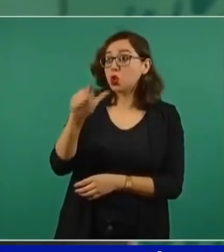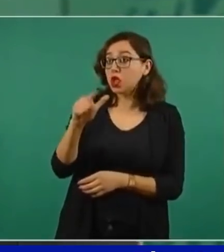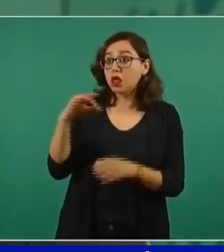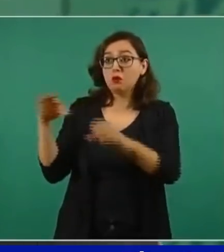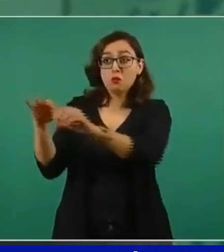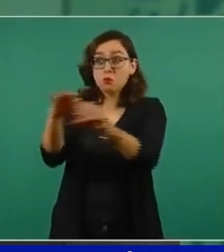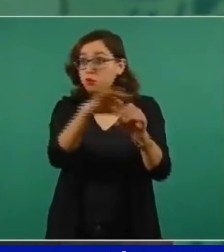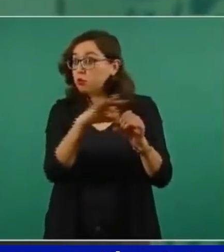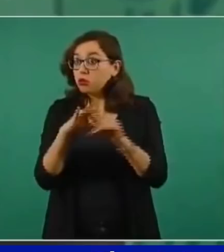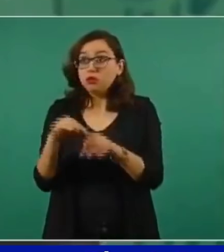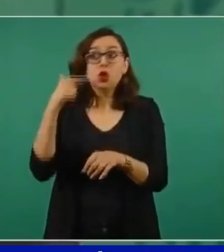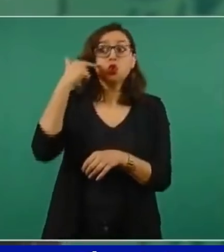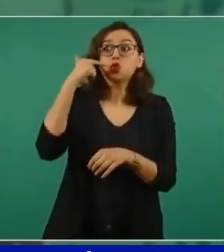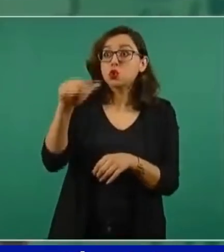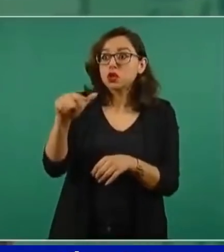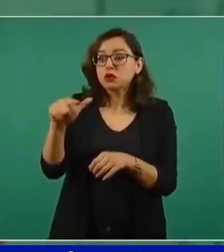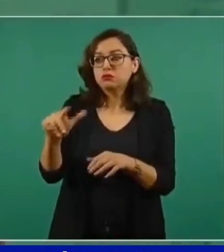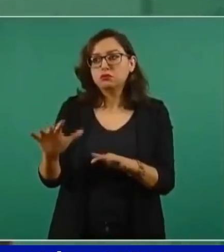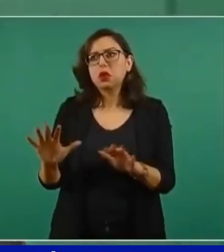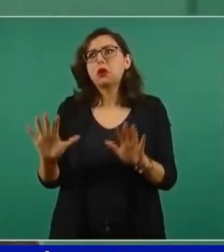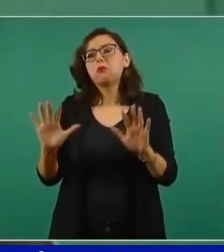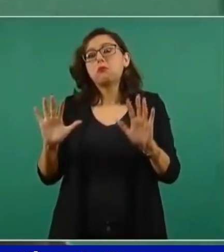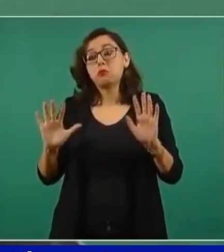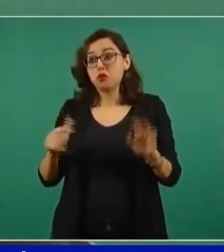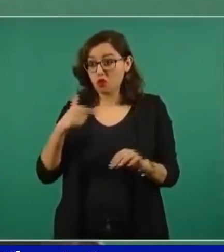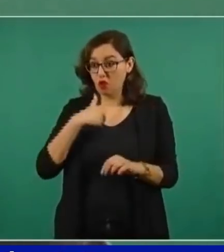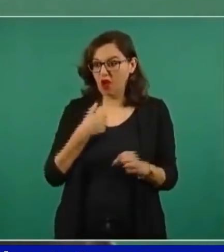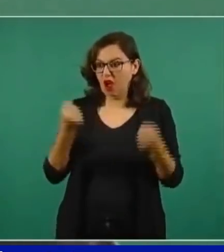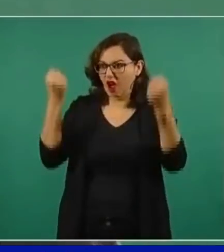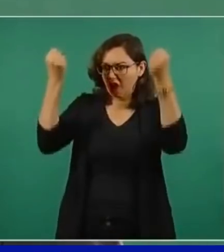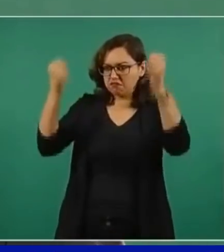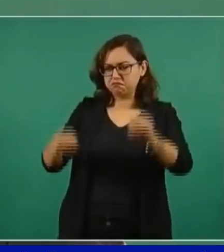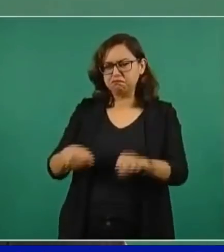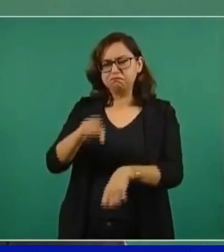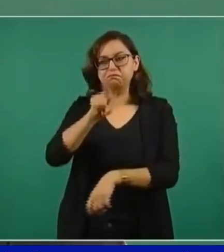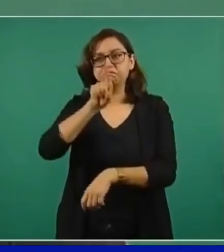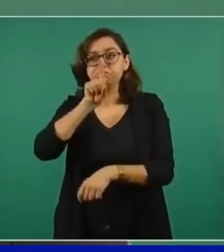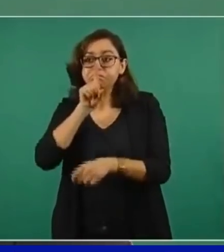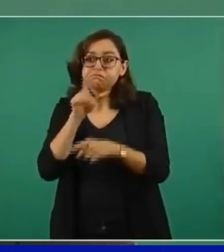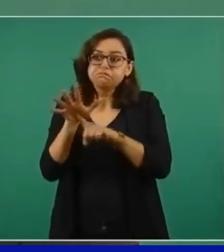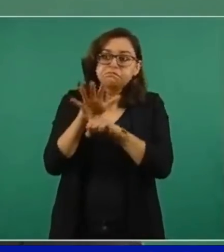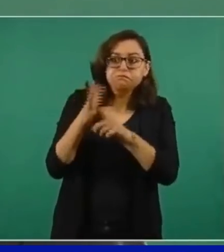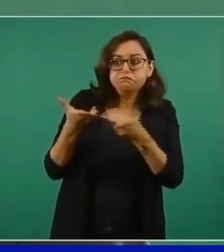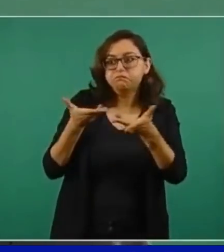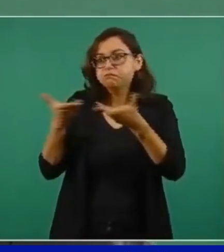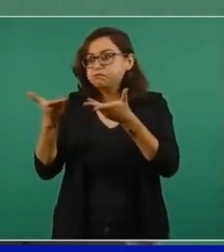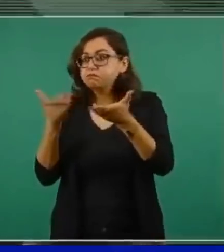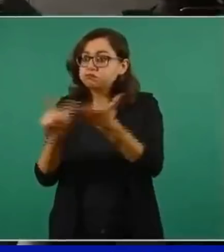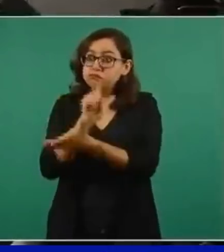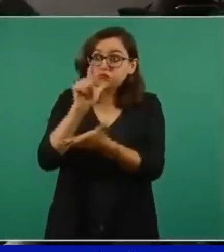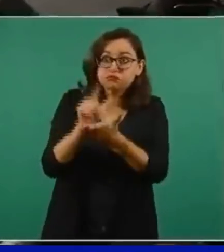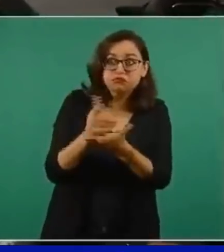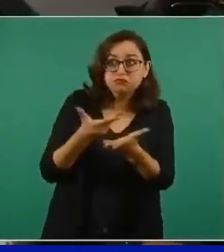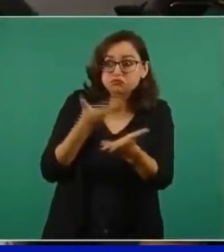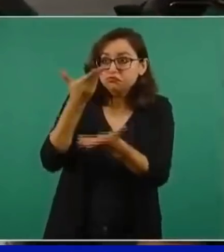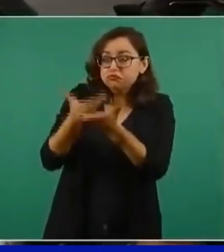como decía Juárez, nada por la fuerza, todo por la razón y el derecho. Y lo tercero,